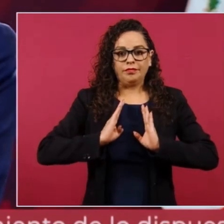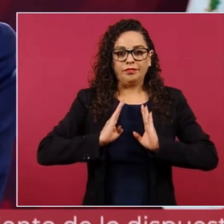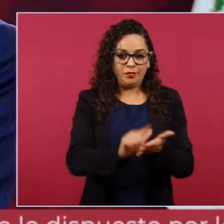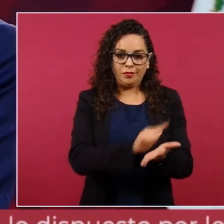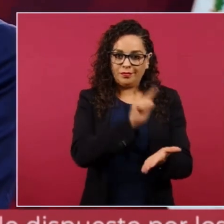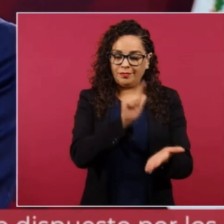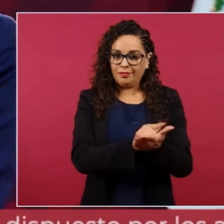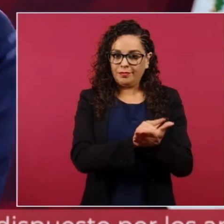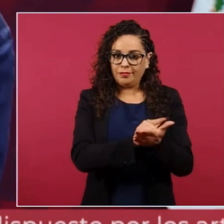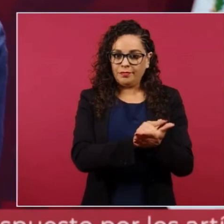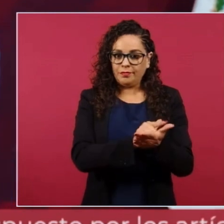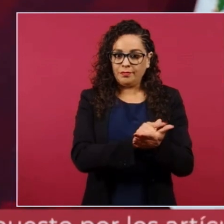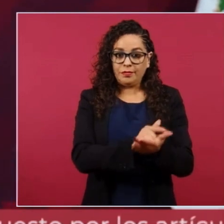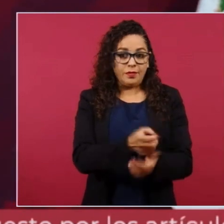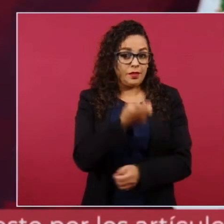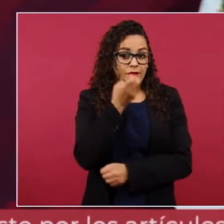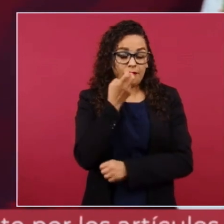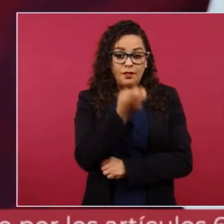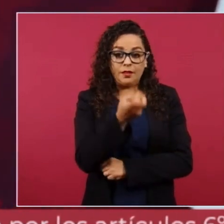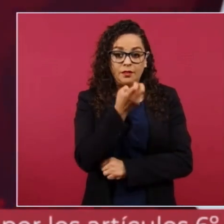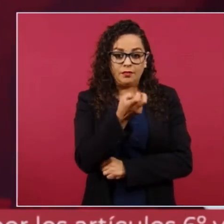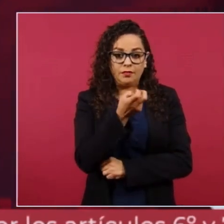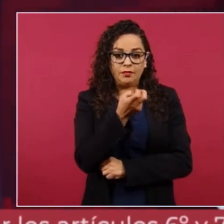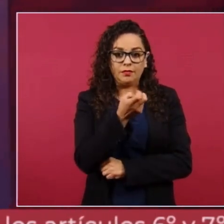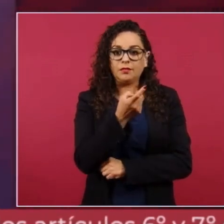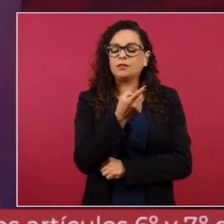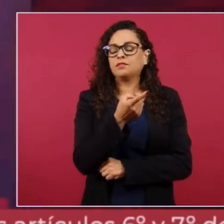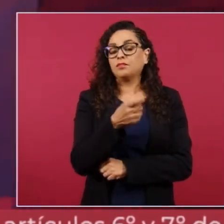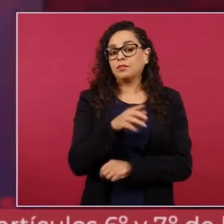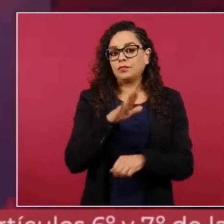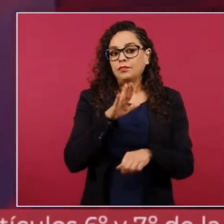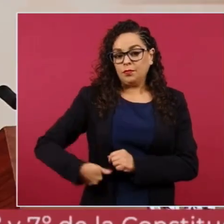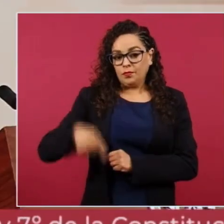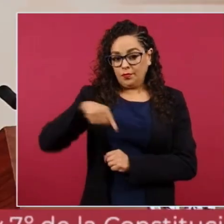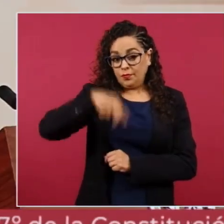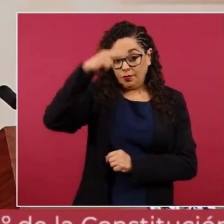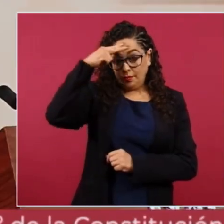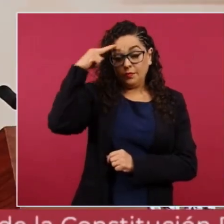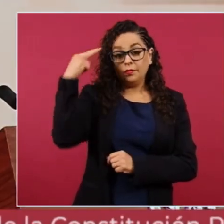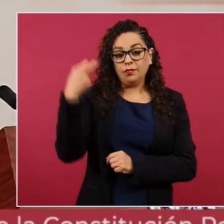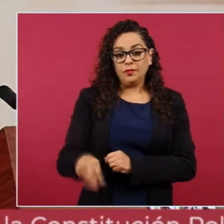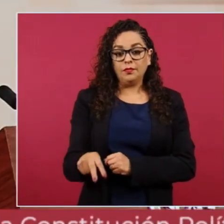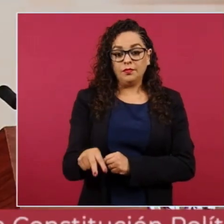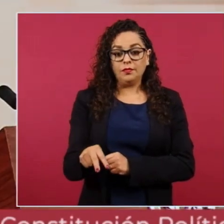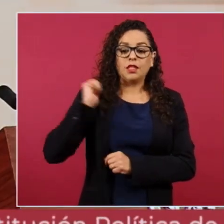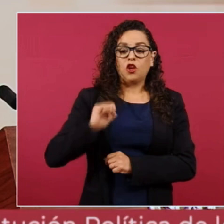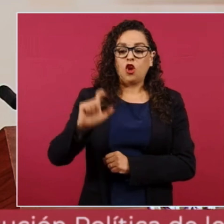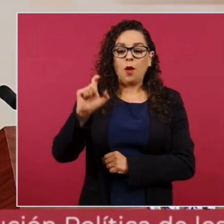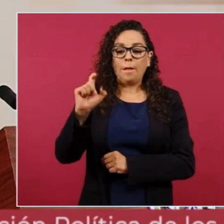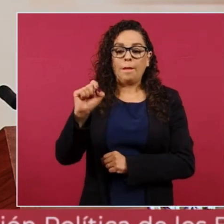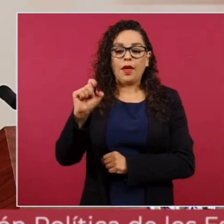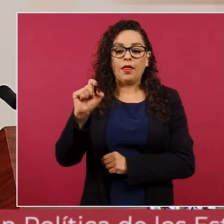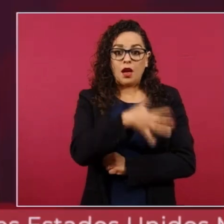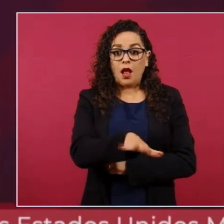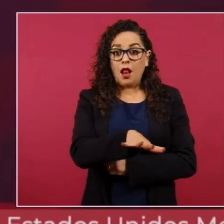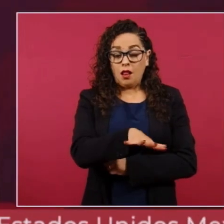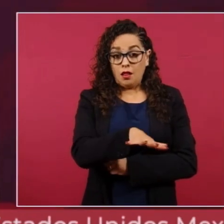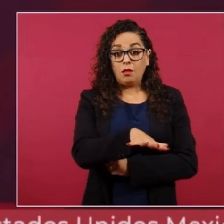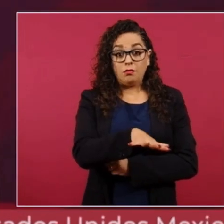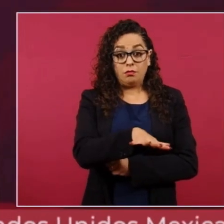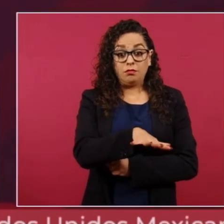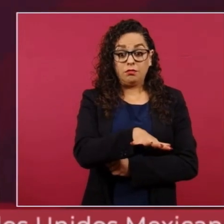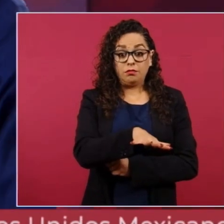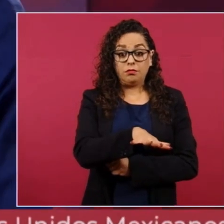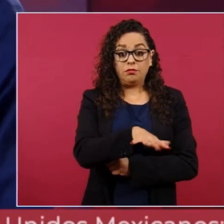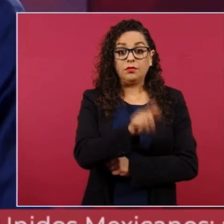el ejército. Uno de los mejores presidentes de México, el mejor presidente de México del siglo XX, era un general,